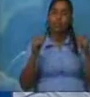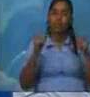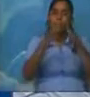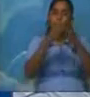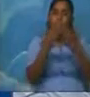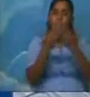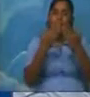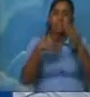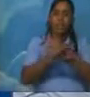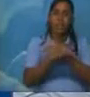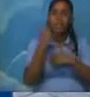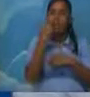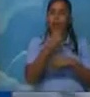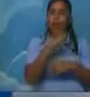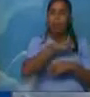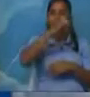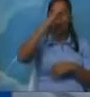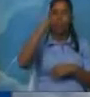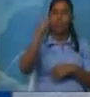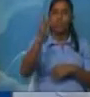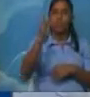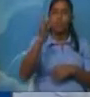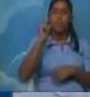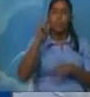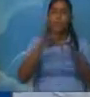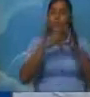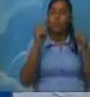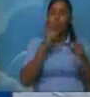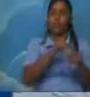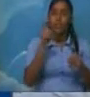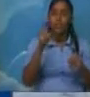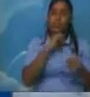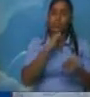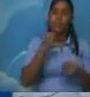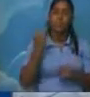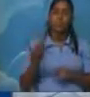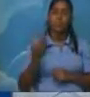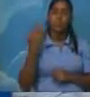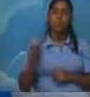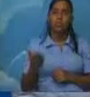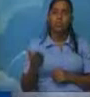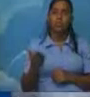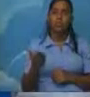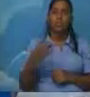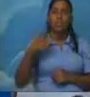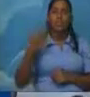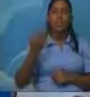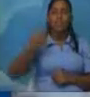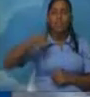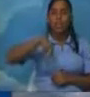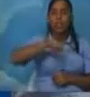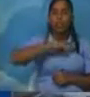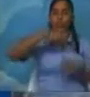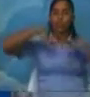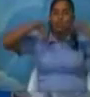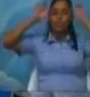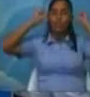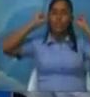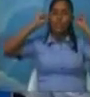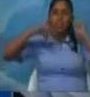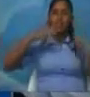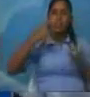sale de la boca de Dios y todo esto es importante que nosotros lo entendamos que nosotros